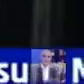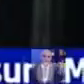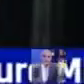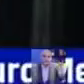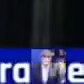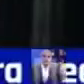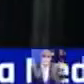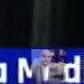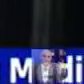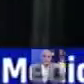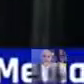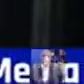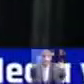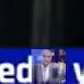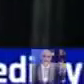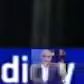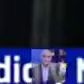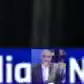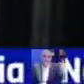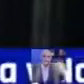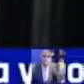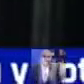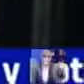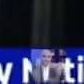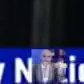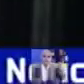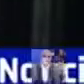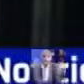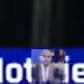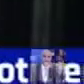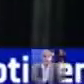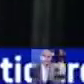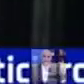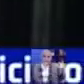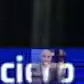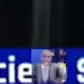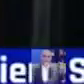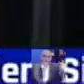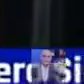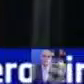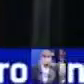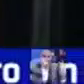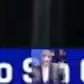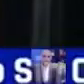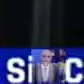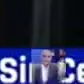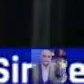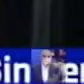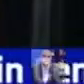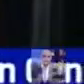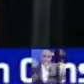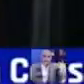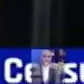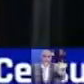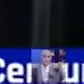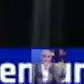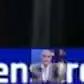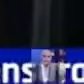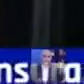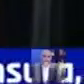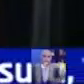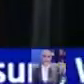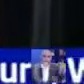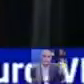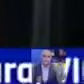importante a Ildefonso Guajardo, el exsecretario de Economía en tiempos de Peña Nieto, ahí en la Cámara de Diputados, pero